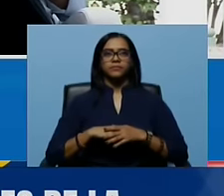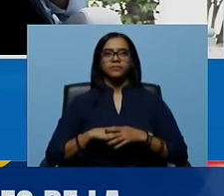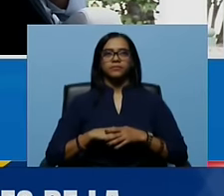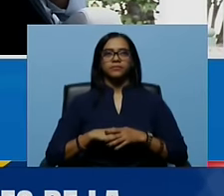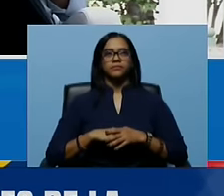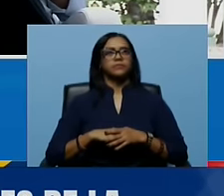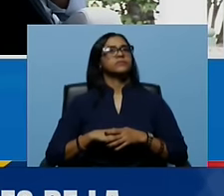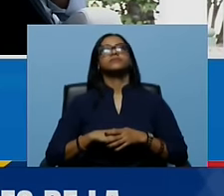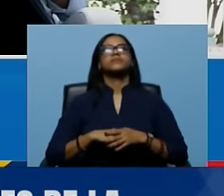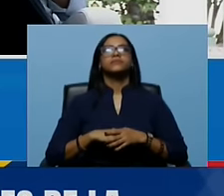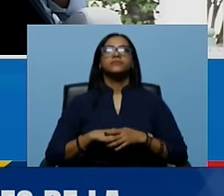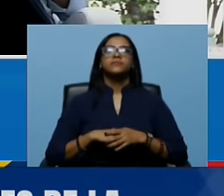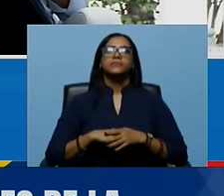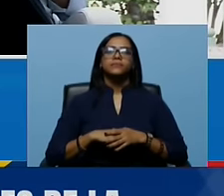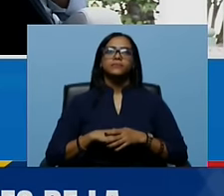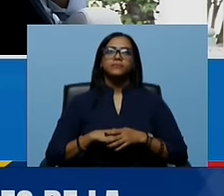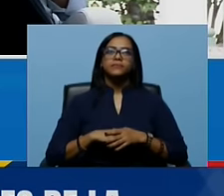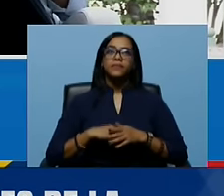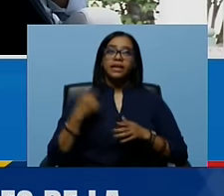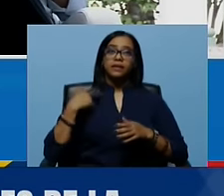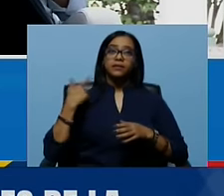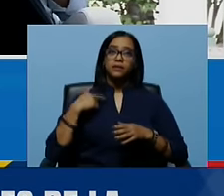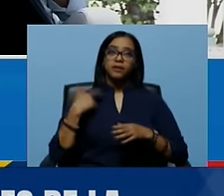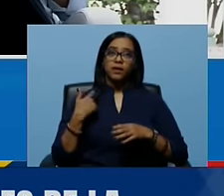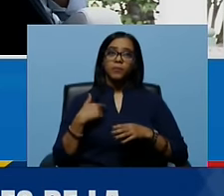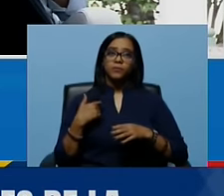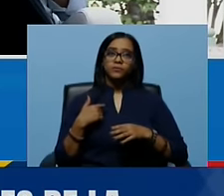Y tenemos grandes